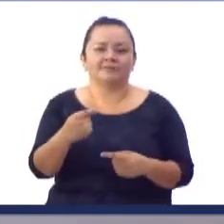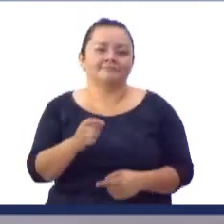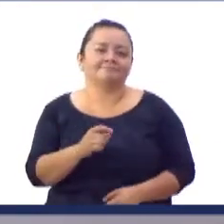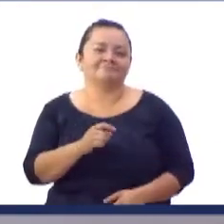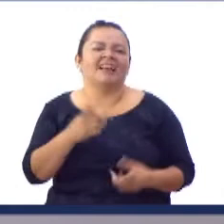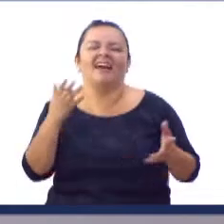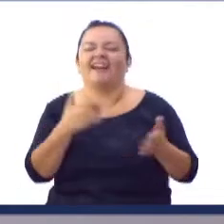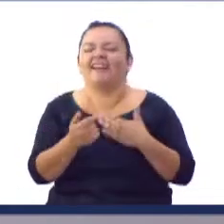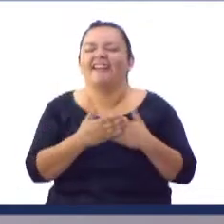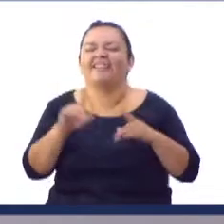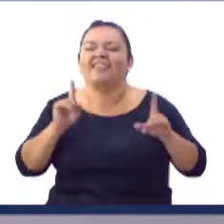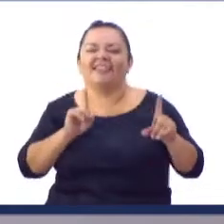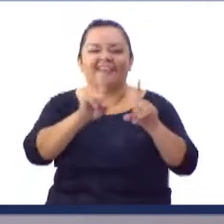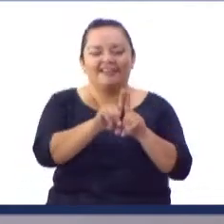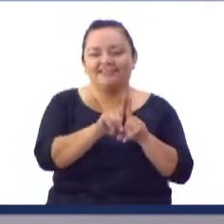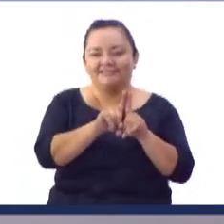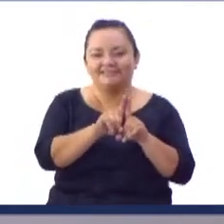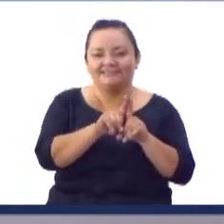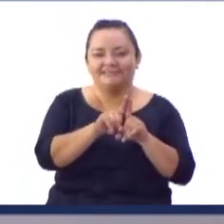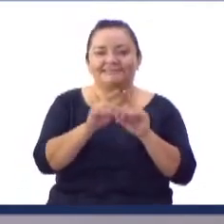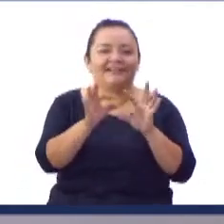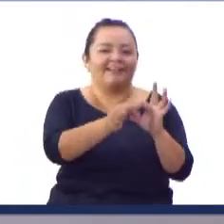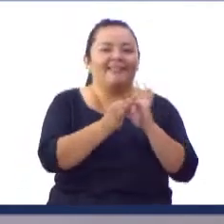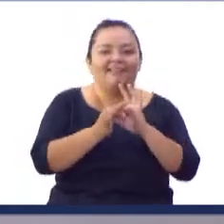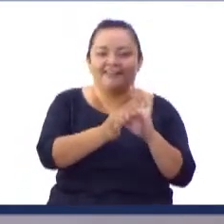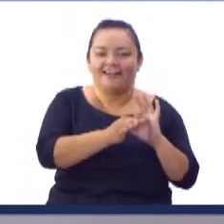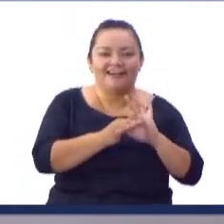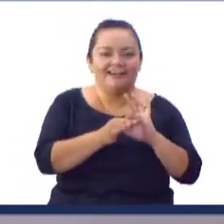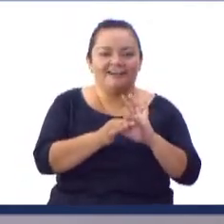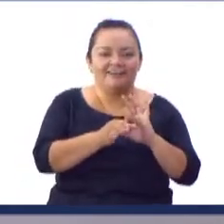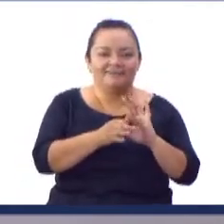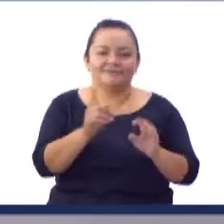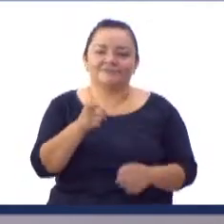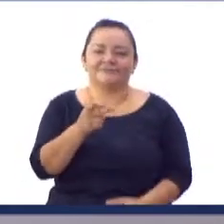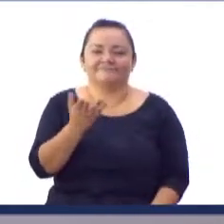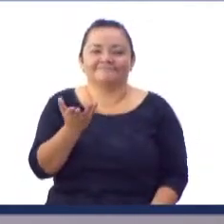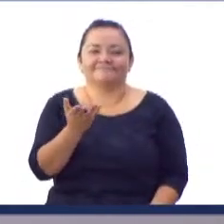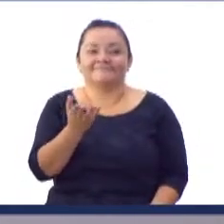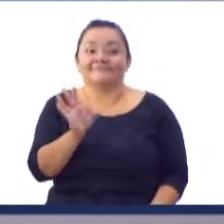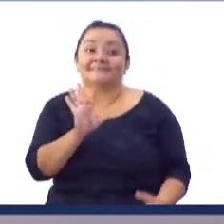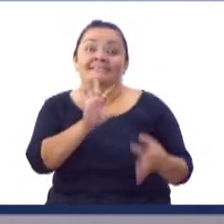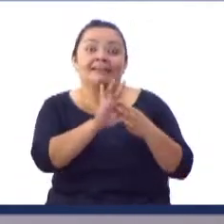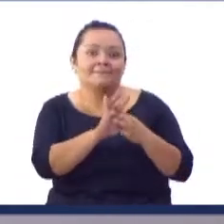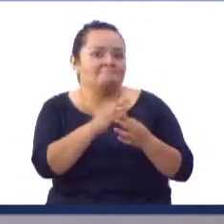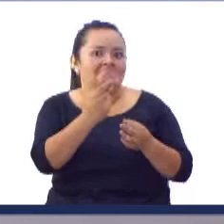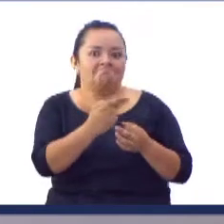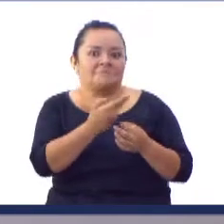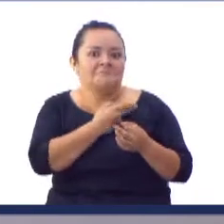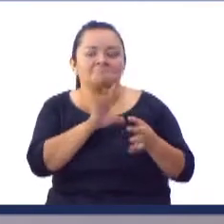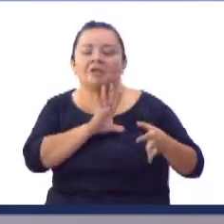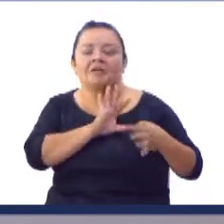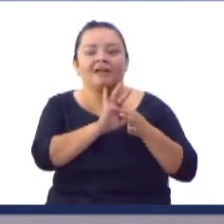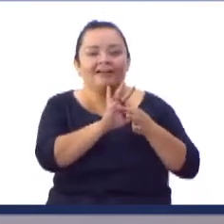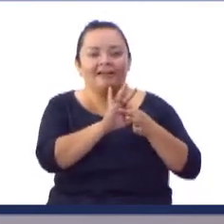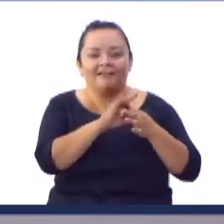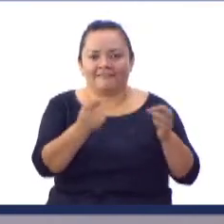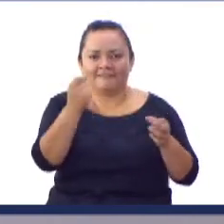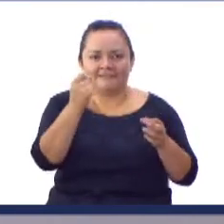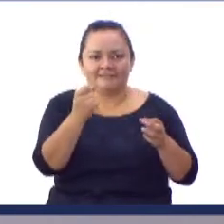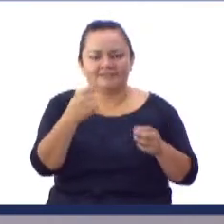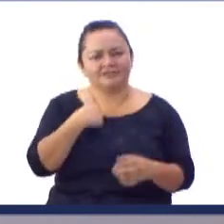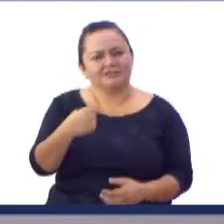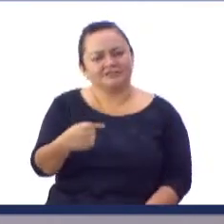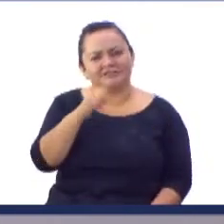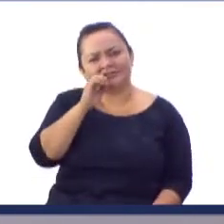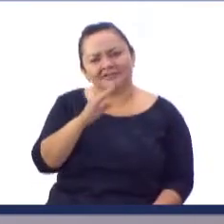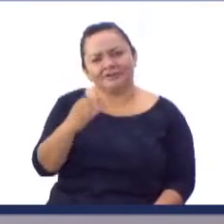se involucra con todos los ceros y con todos los amigos y entonces usted es parte de lo que están haciendo yo